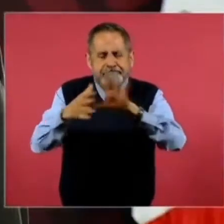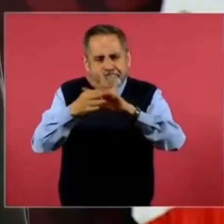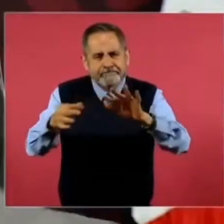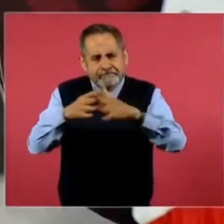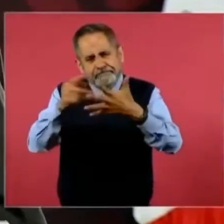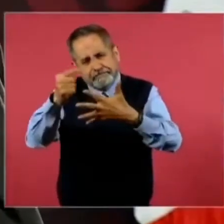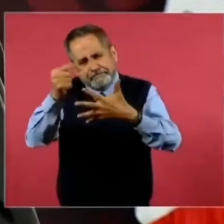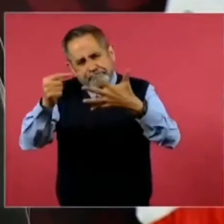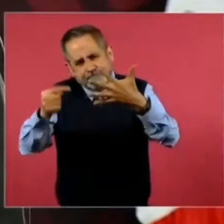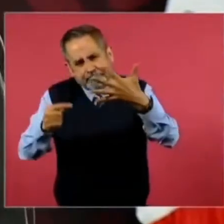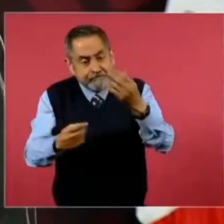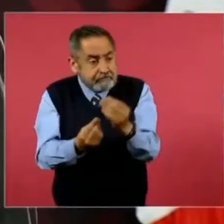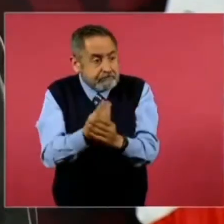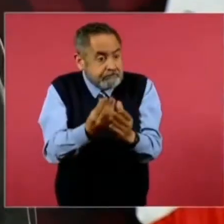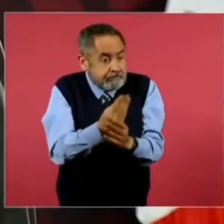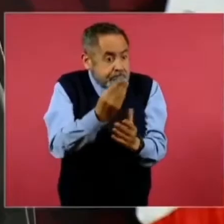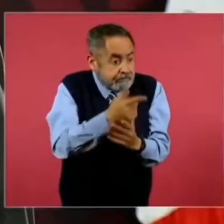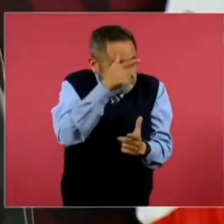son cosas nuevas.